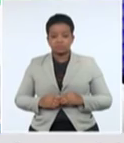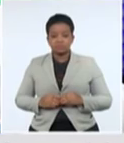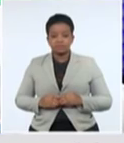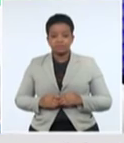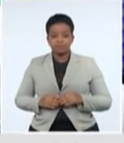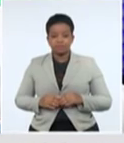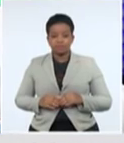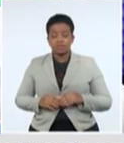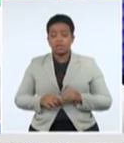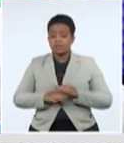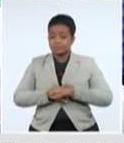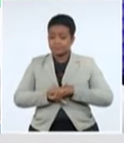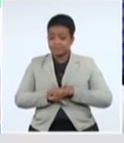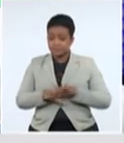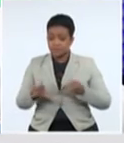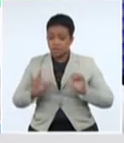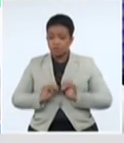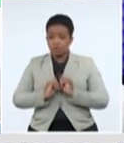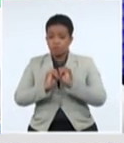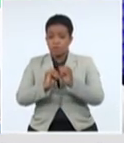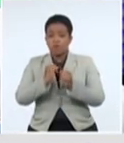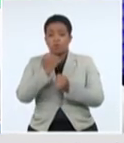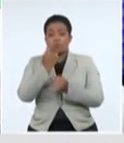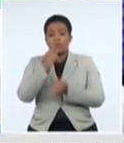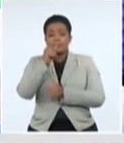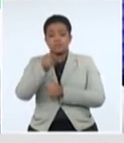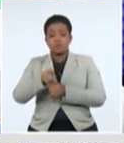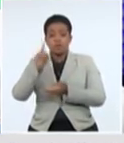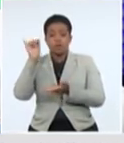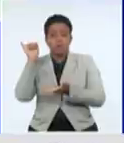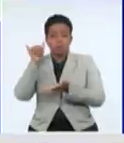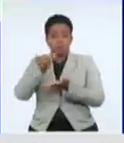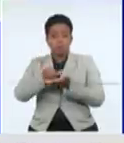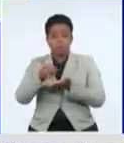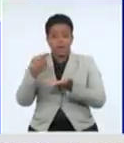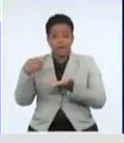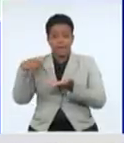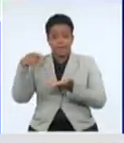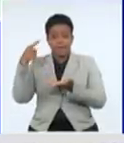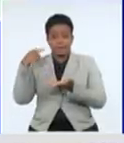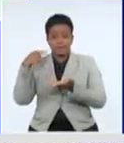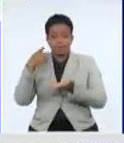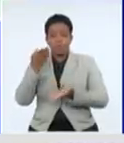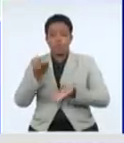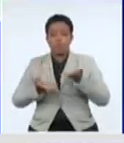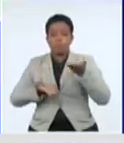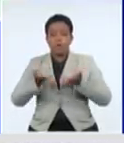ya informé, un caso importado en el día de ayer, 6 menos que el día anterior,